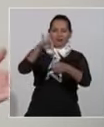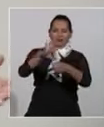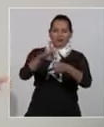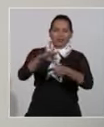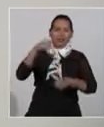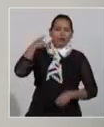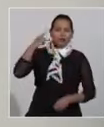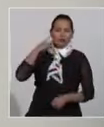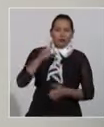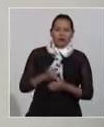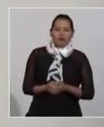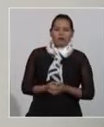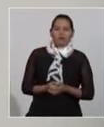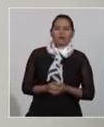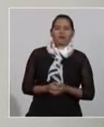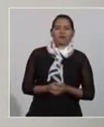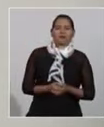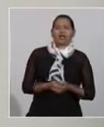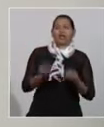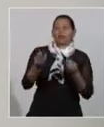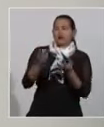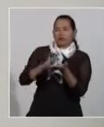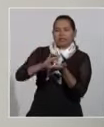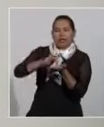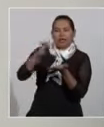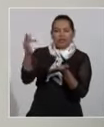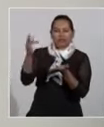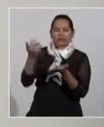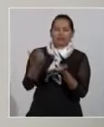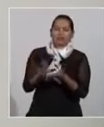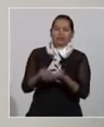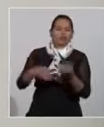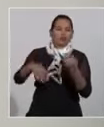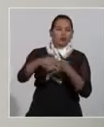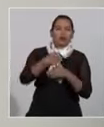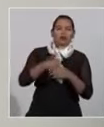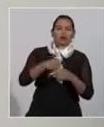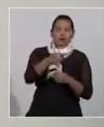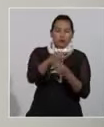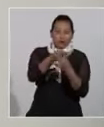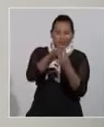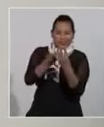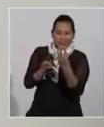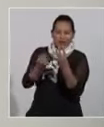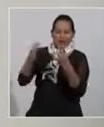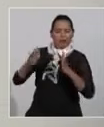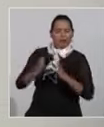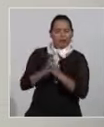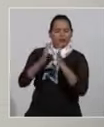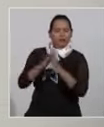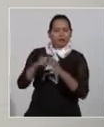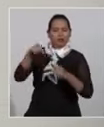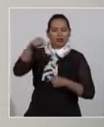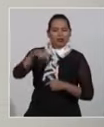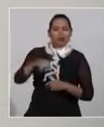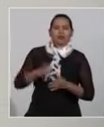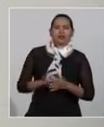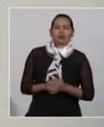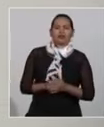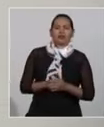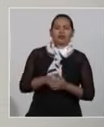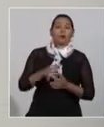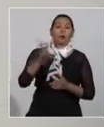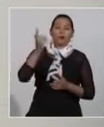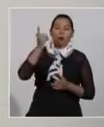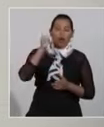la candidata, a los candidatos, les agradecemos su disposición para participar en este encuentro y esperamos que las ideas,